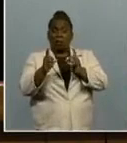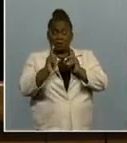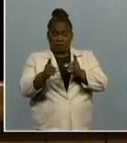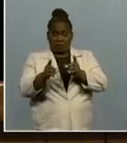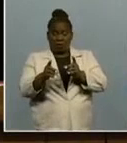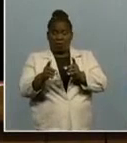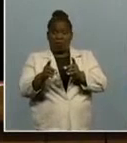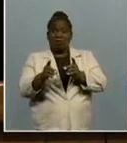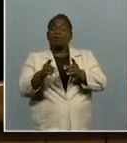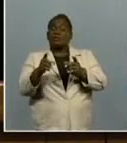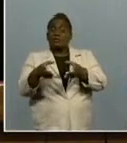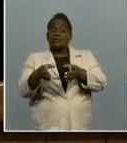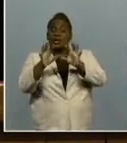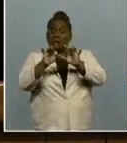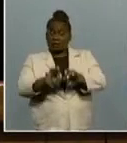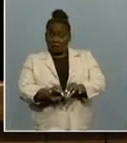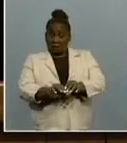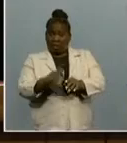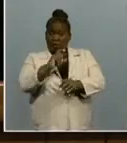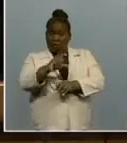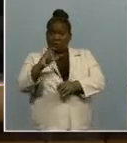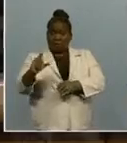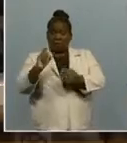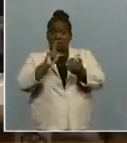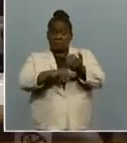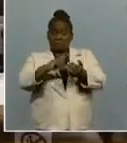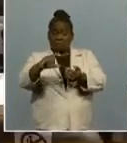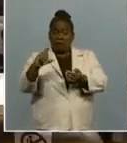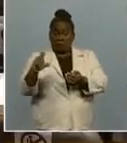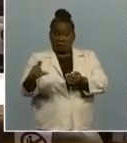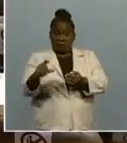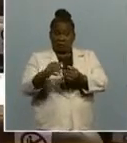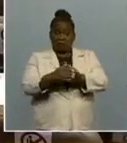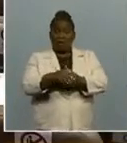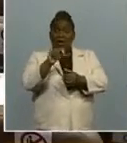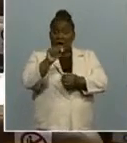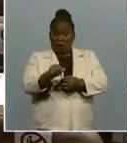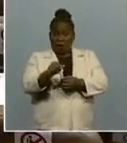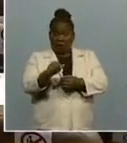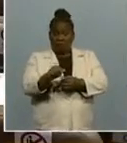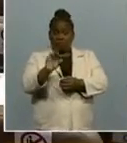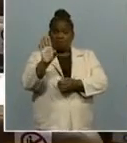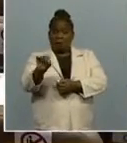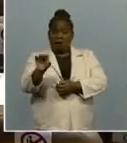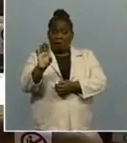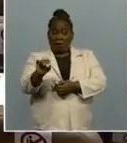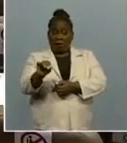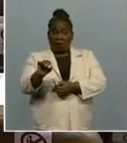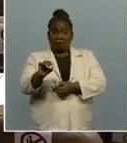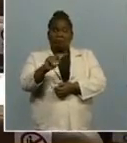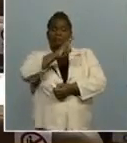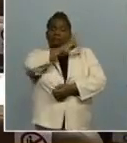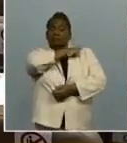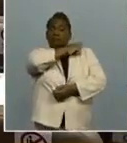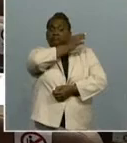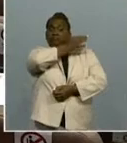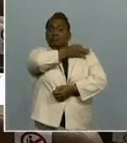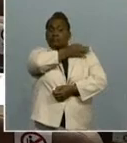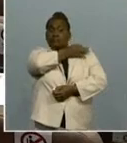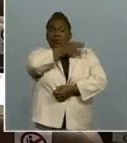del comité central del partido pero ahora la palabra a nuestro general de ejército